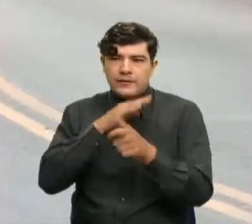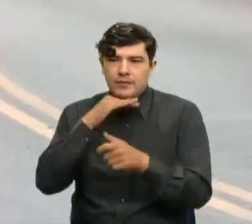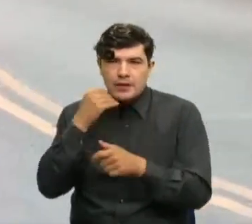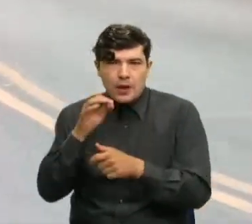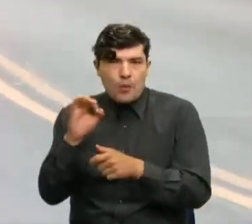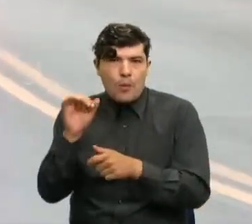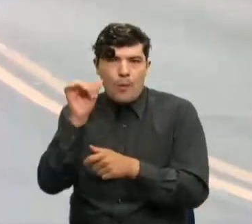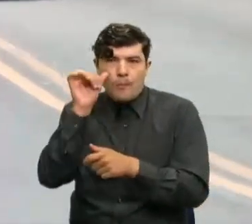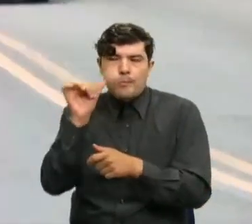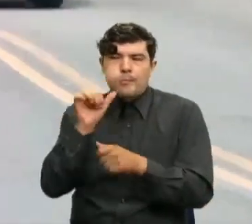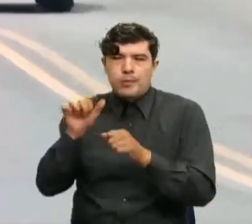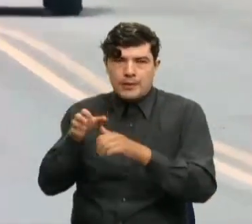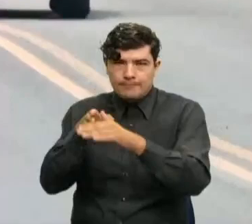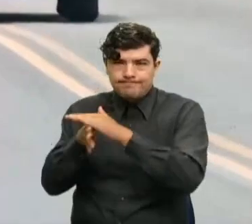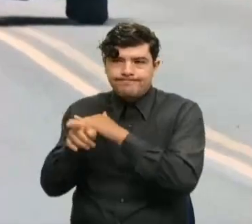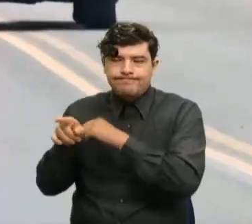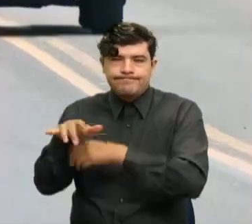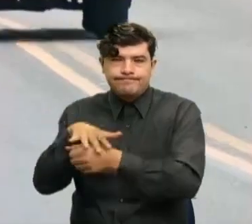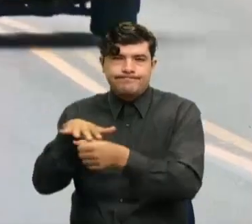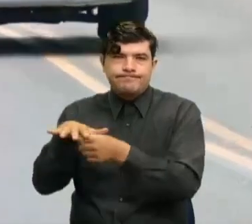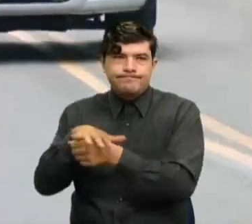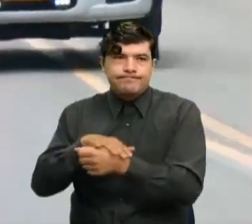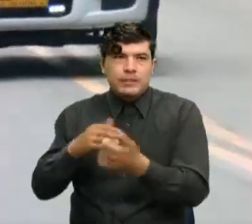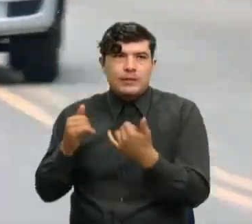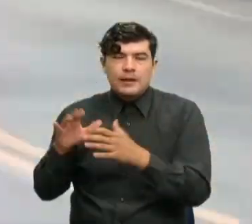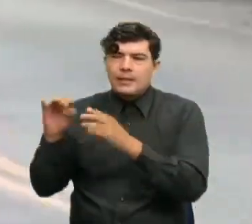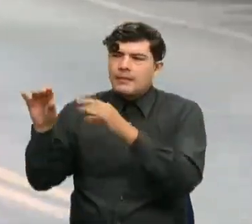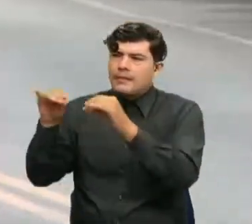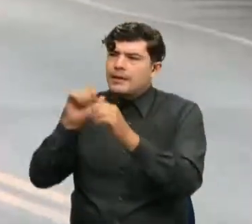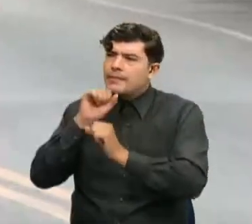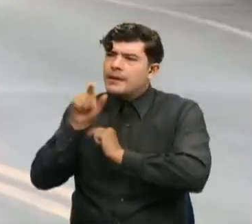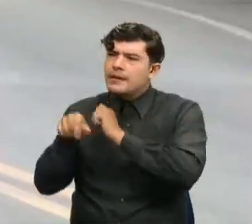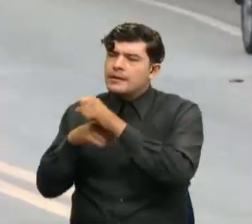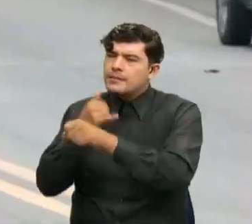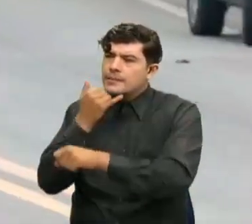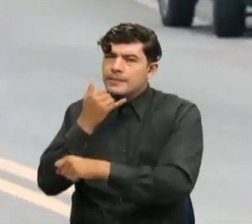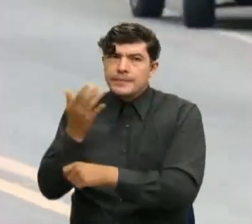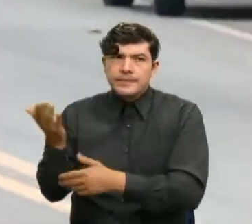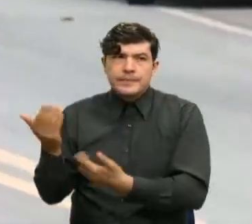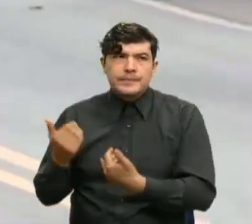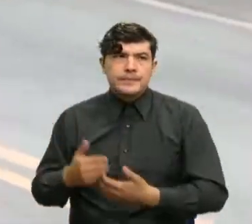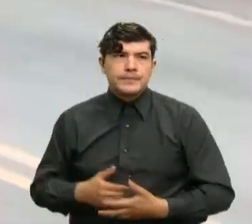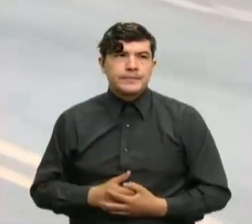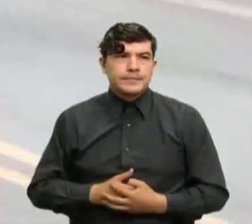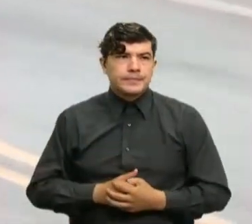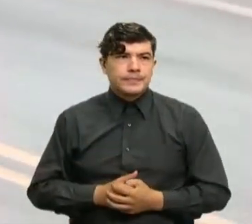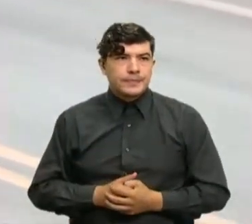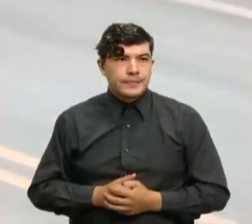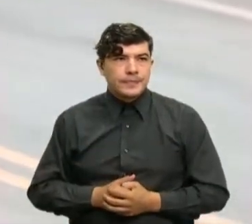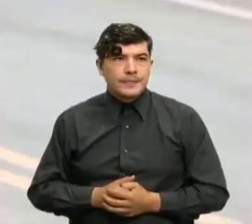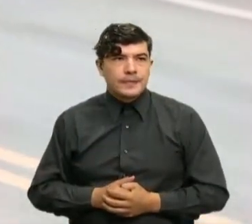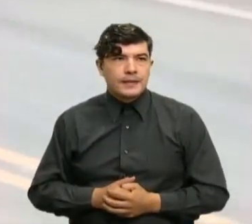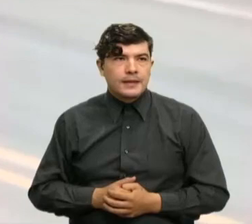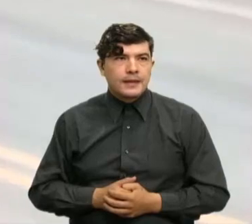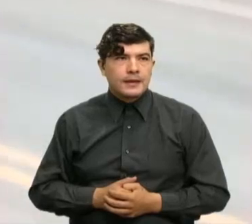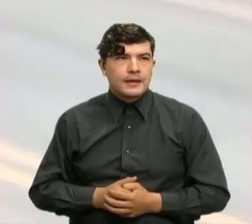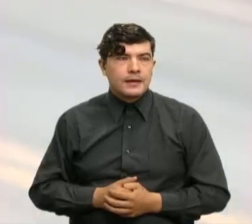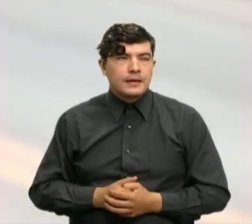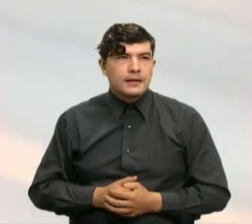vamos a hablar con ellos a ver si nos dan respuesta de la situación. Vamos a ver si la ambulancia nos para y nos dice cuál es la